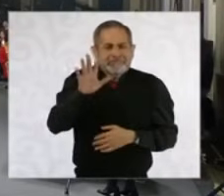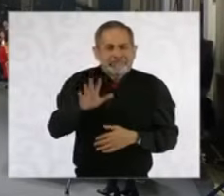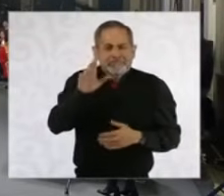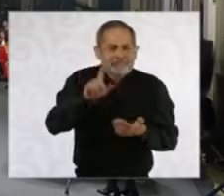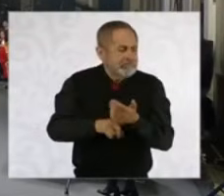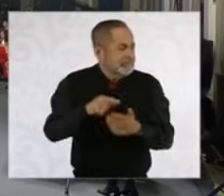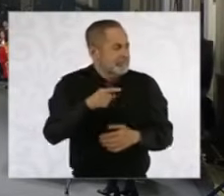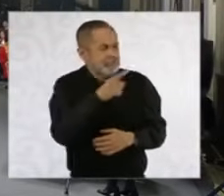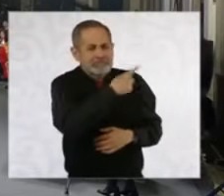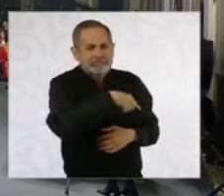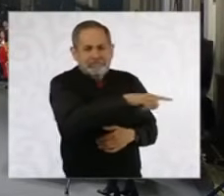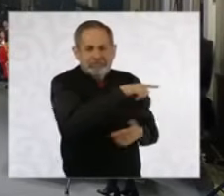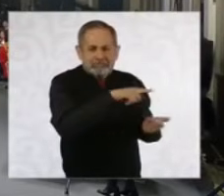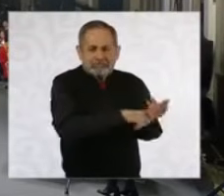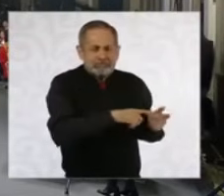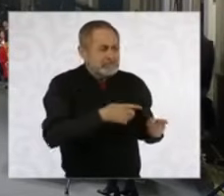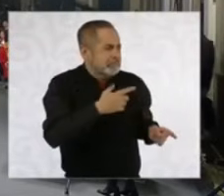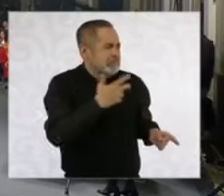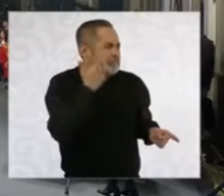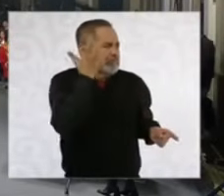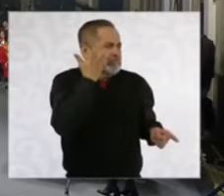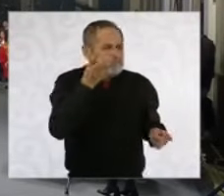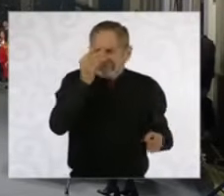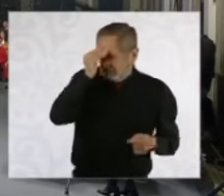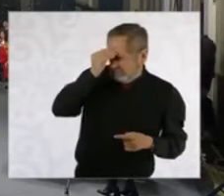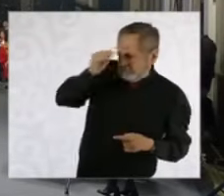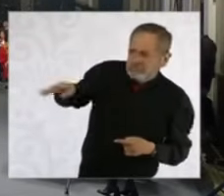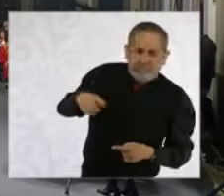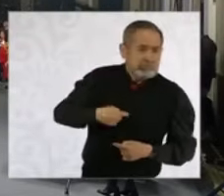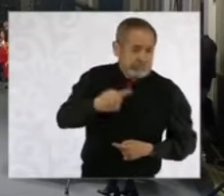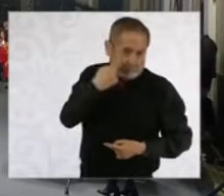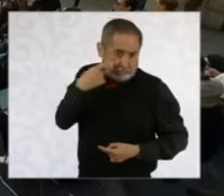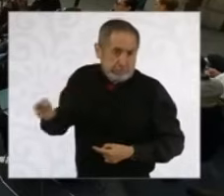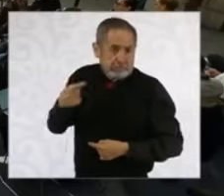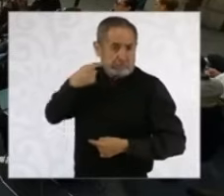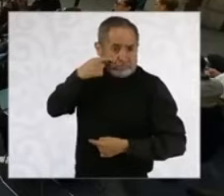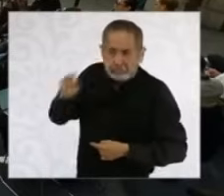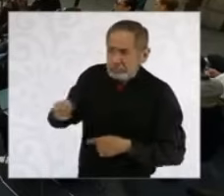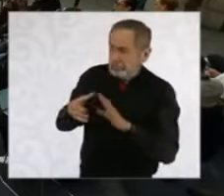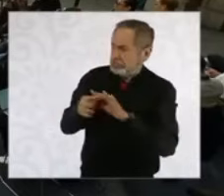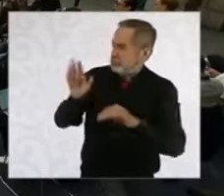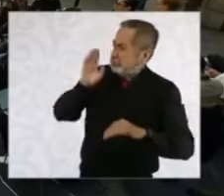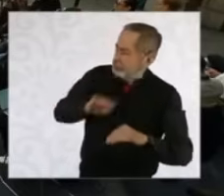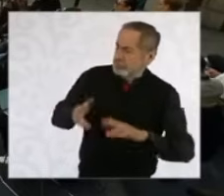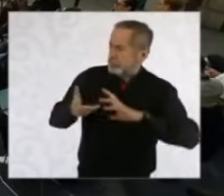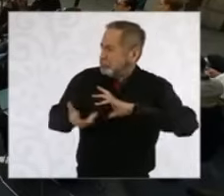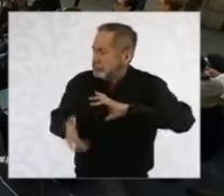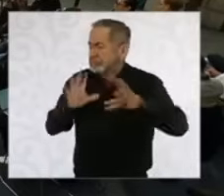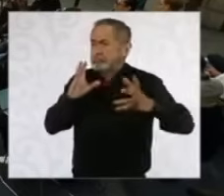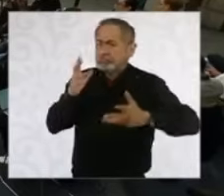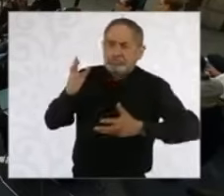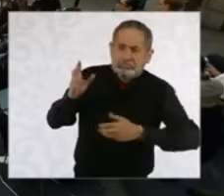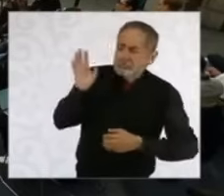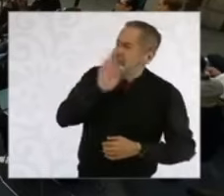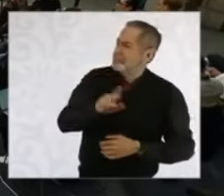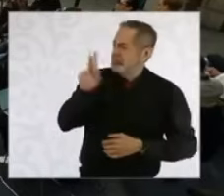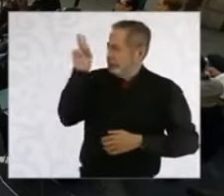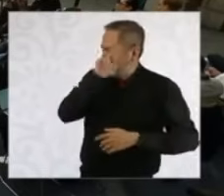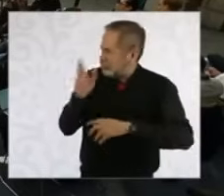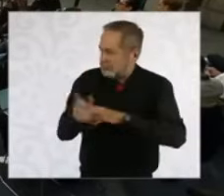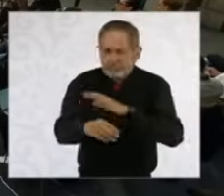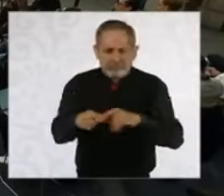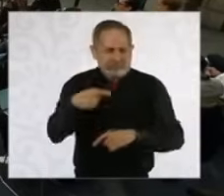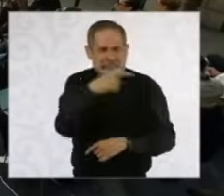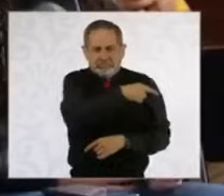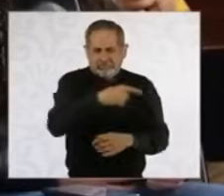quiere dejar esta impresión de un país envuelto en llamas, un país, incluso voy a citar